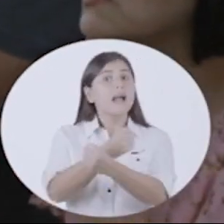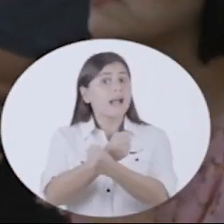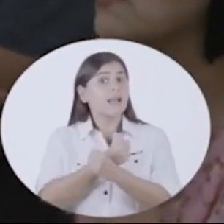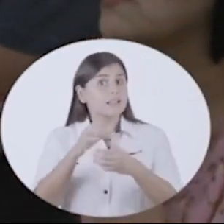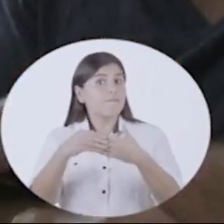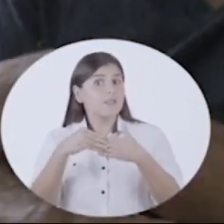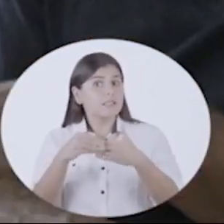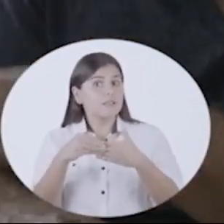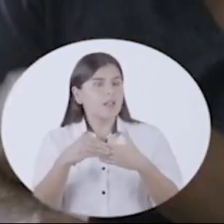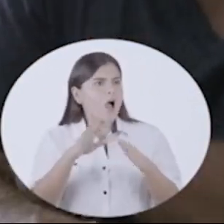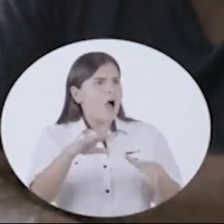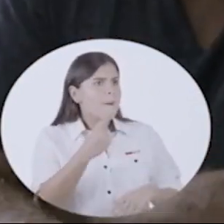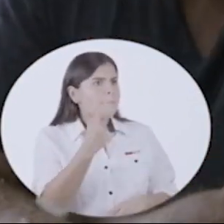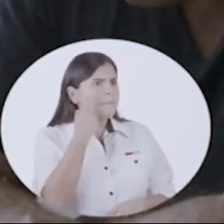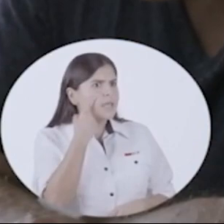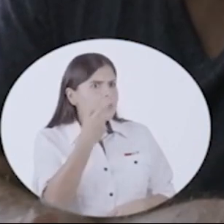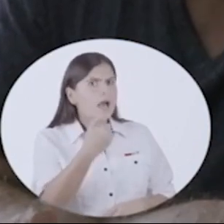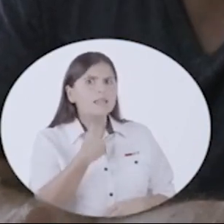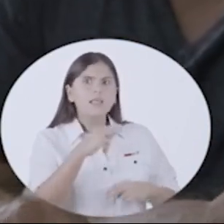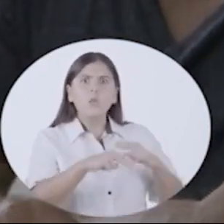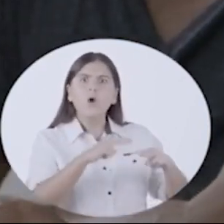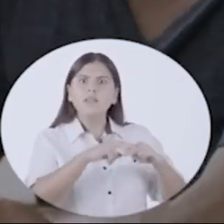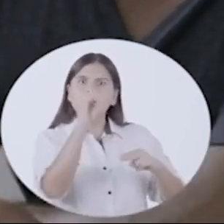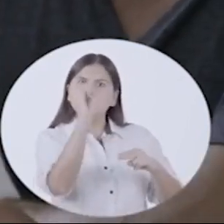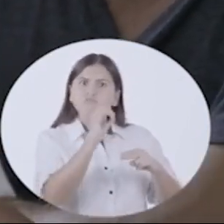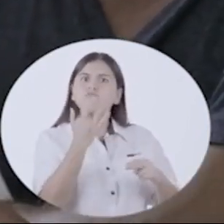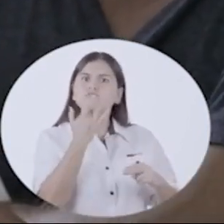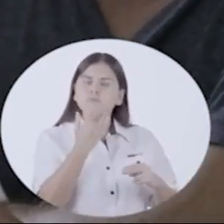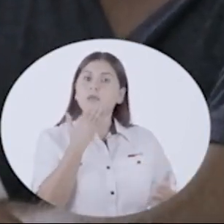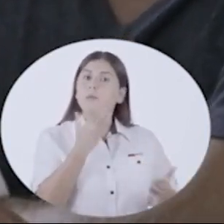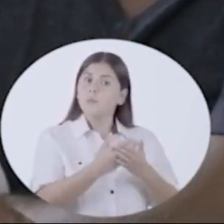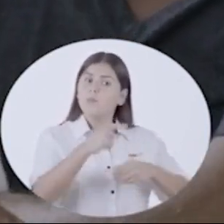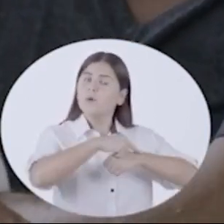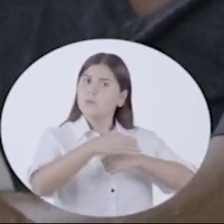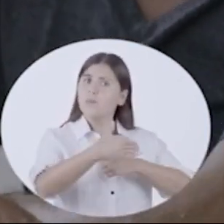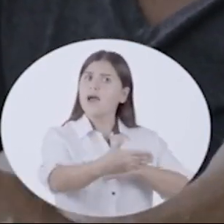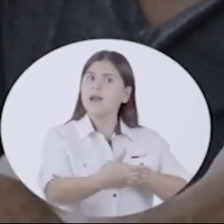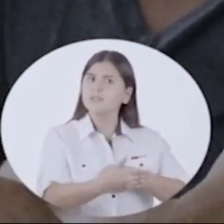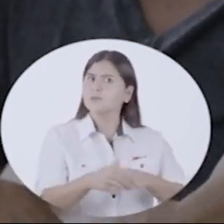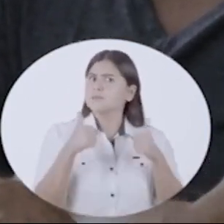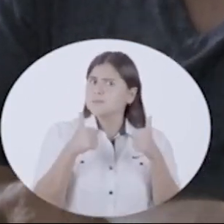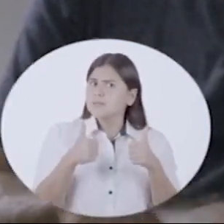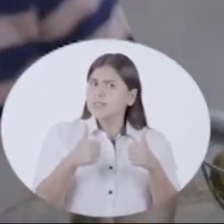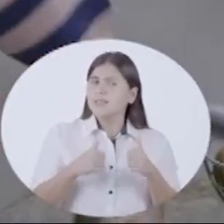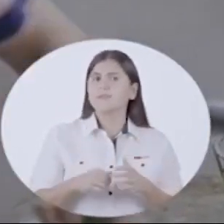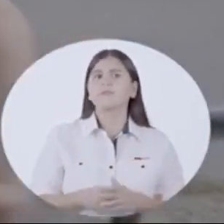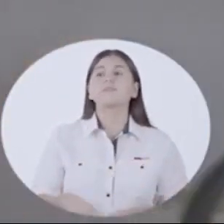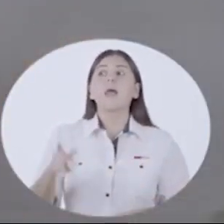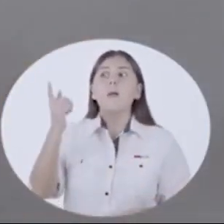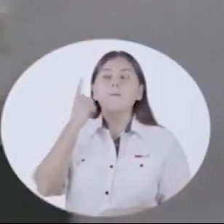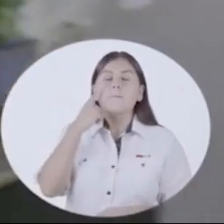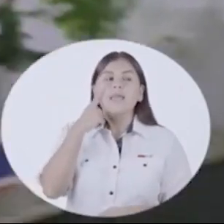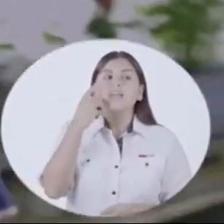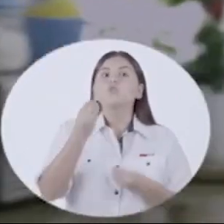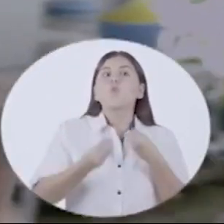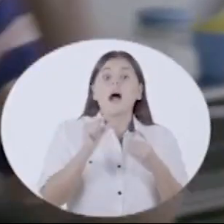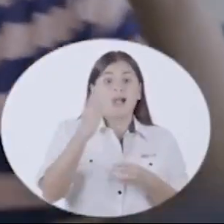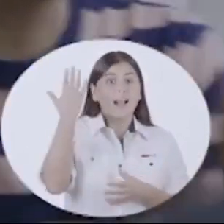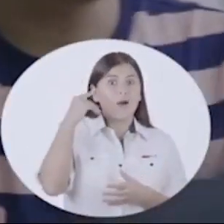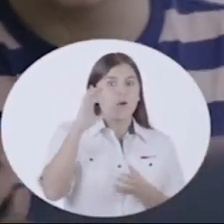¿sabe lo que descubrí? Vean, esto descubrí. ¿Qué encontraste? el aparato que más